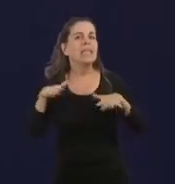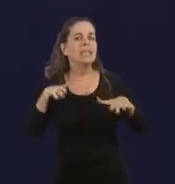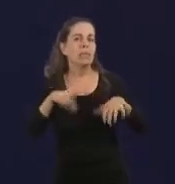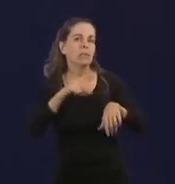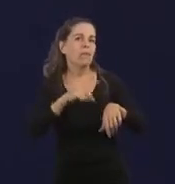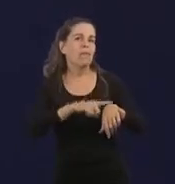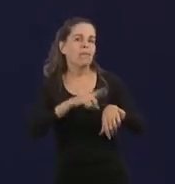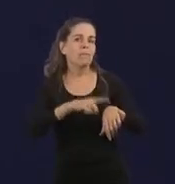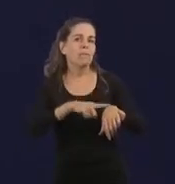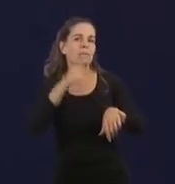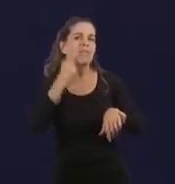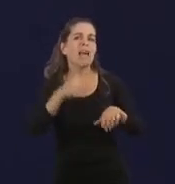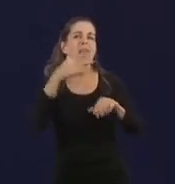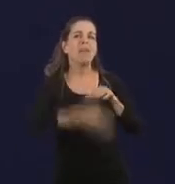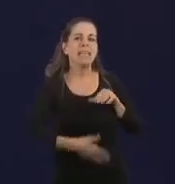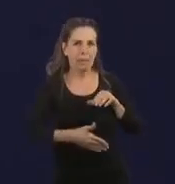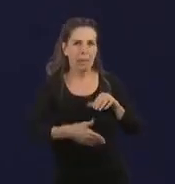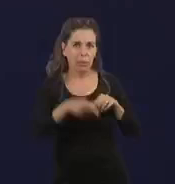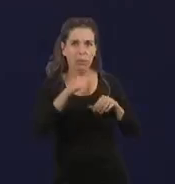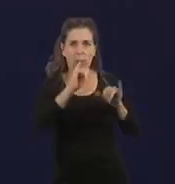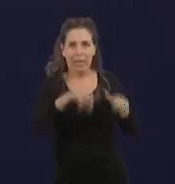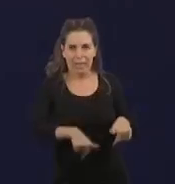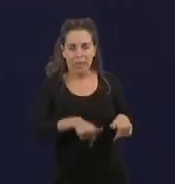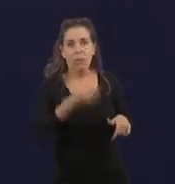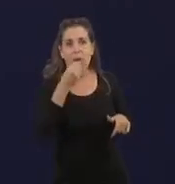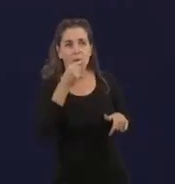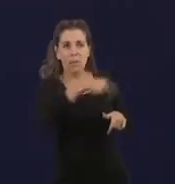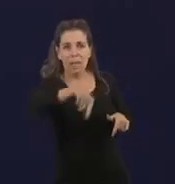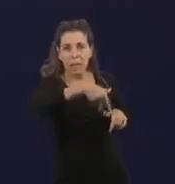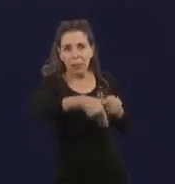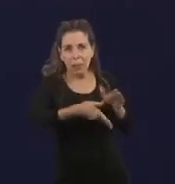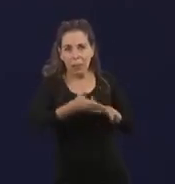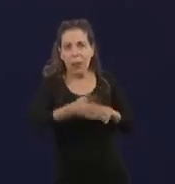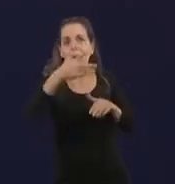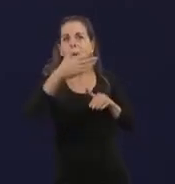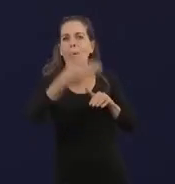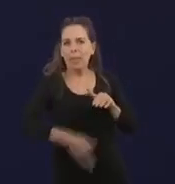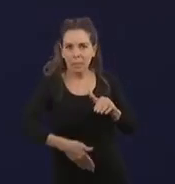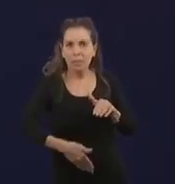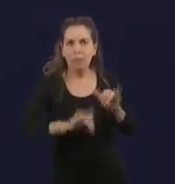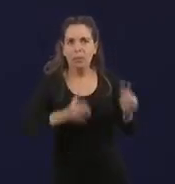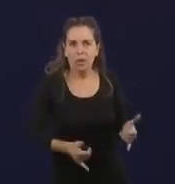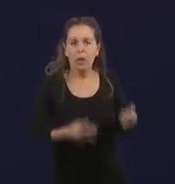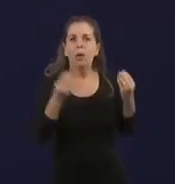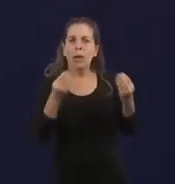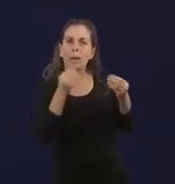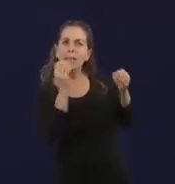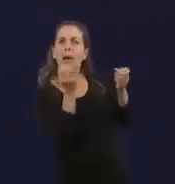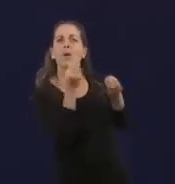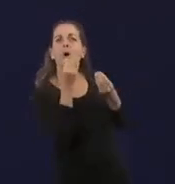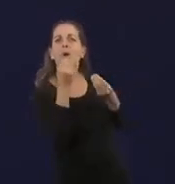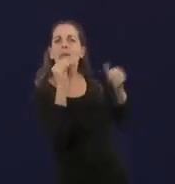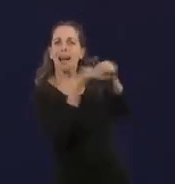cosa que es lo que está ocurriendo ahora. ¿Por qué te aclaro esto? Porque como el destino es efectivamente las